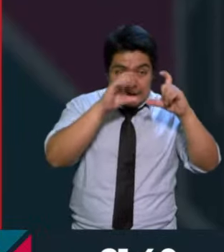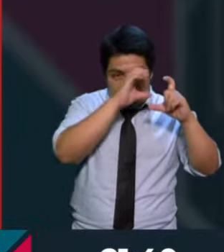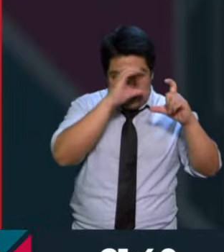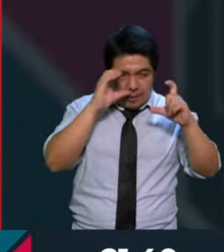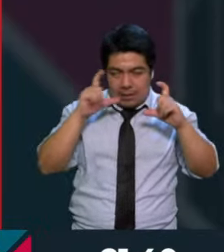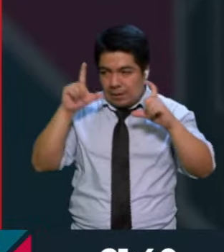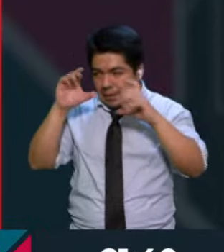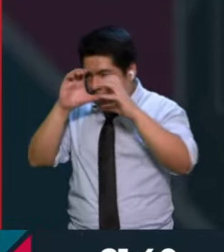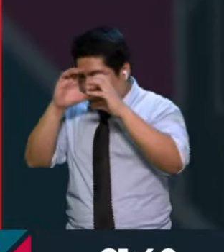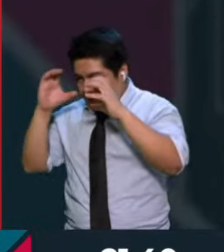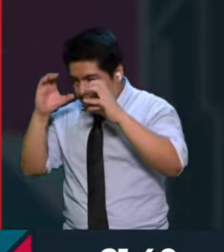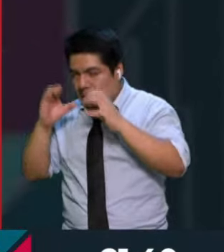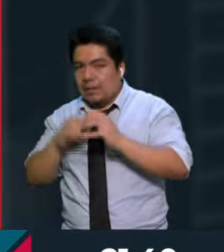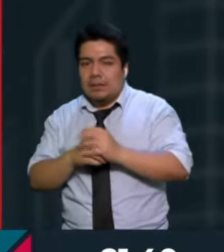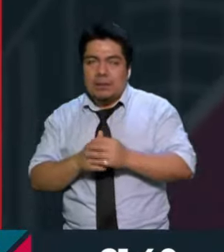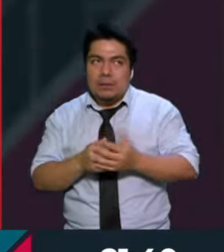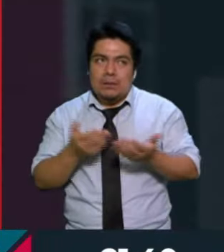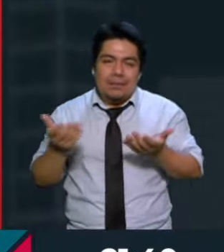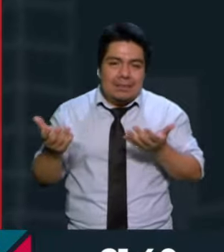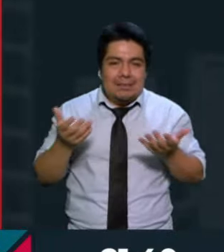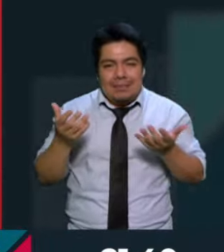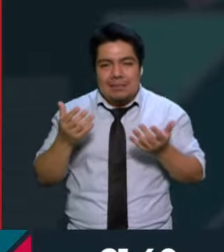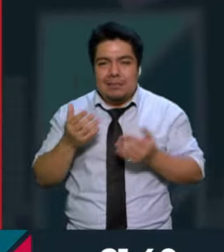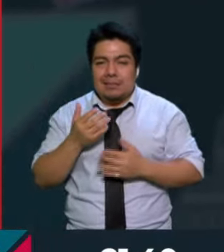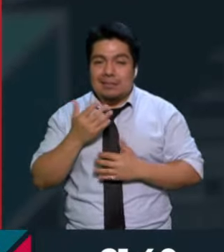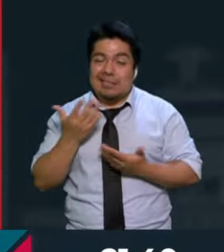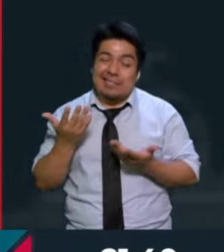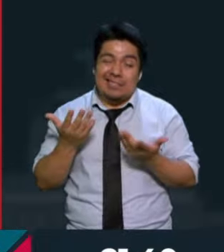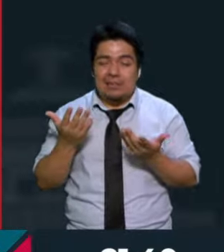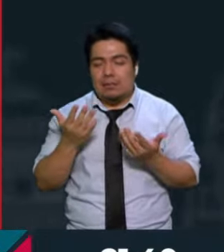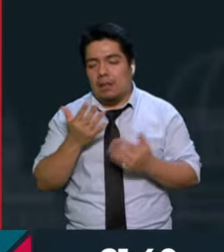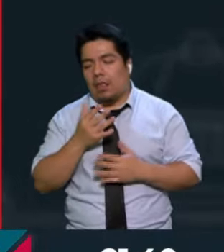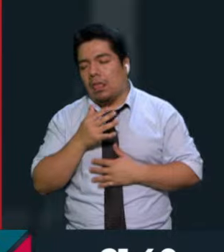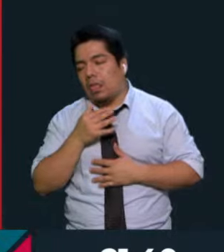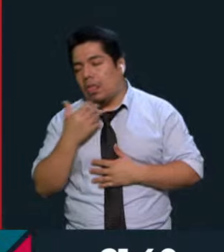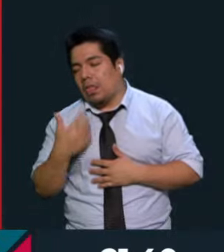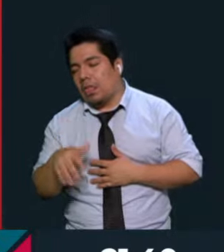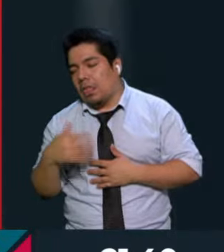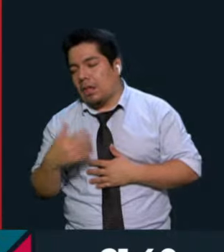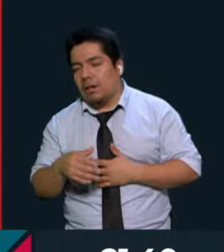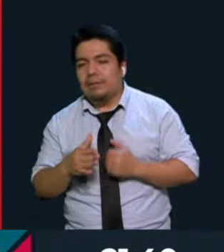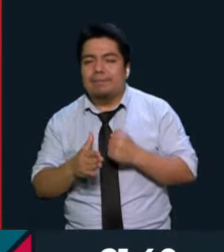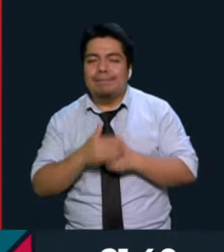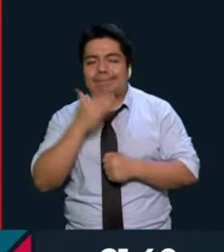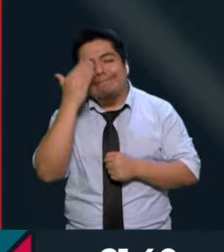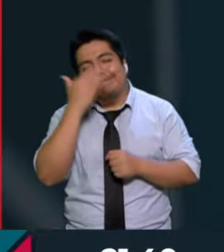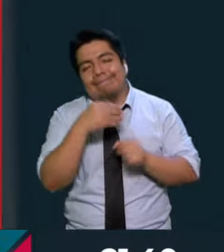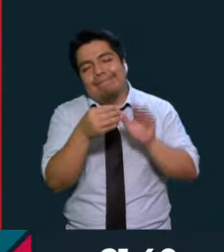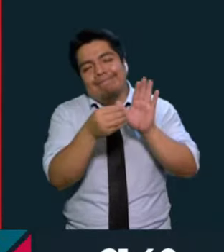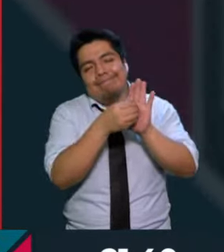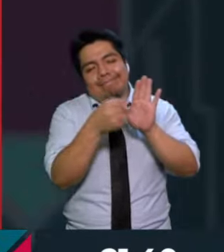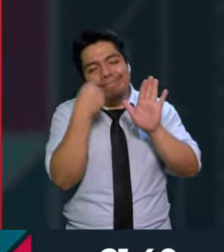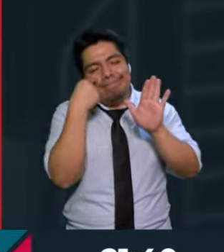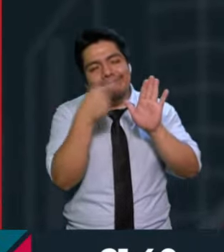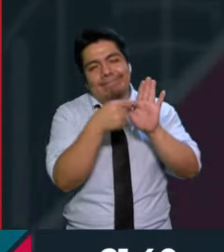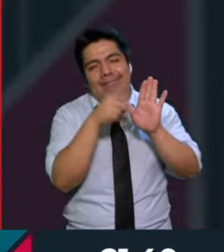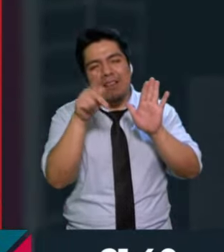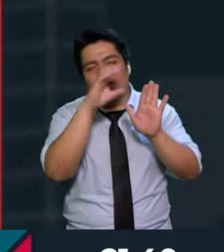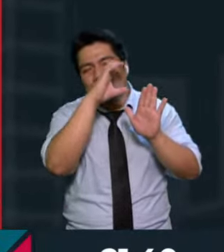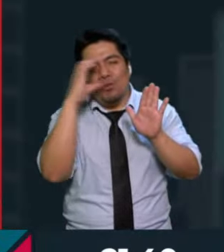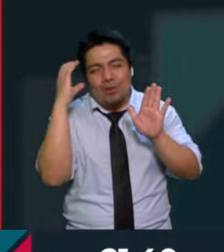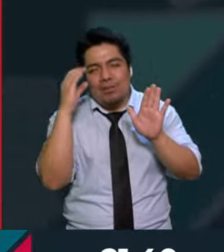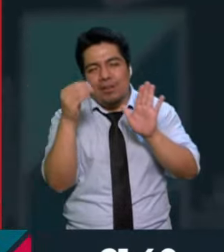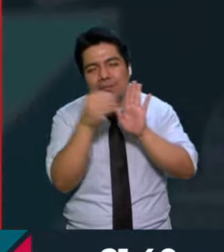son una creación fatua, porque es evidente que se tratan de fotomontajes, lo